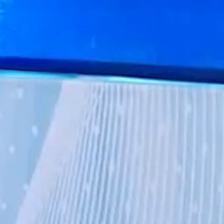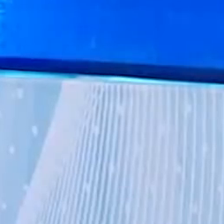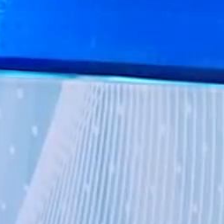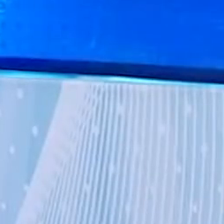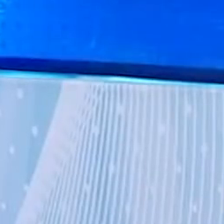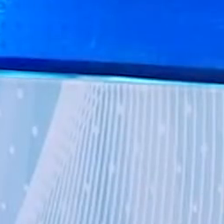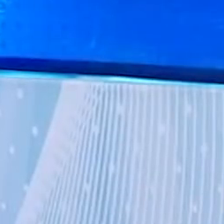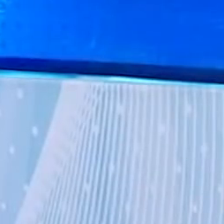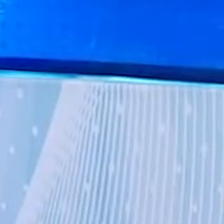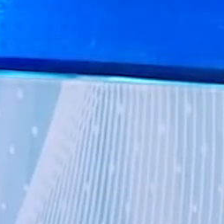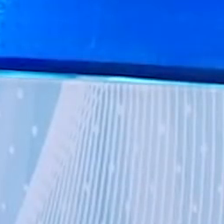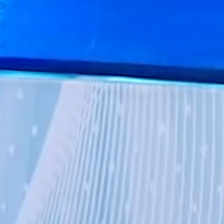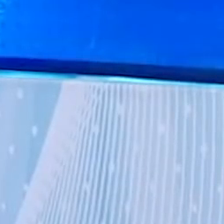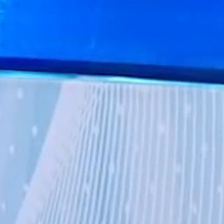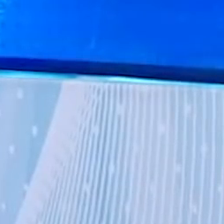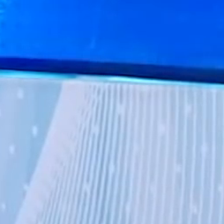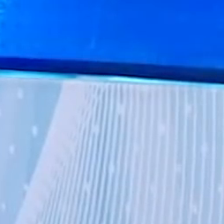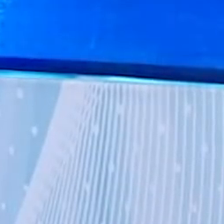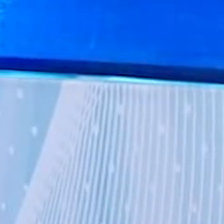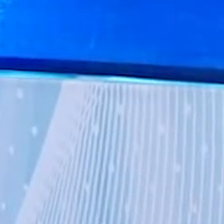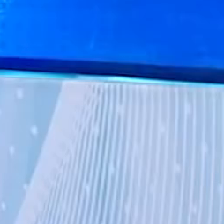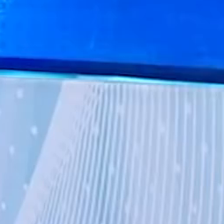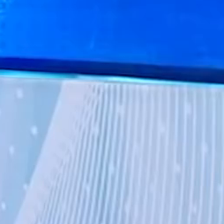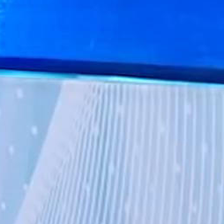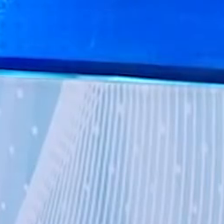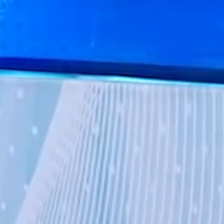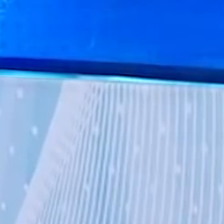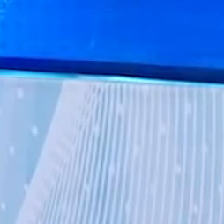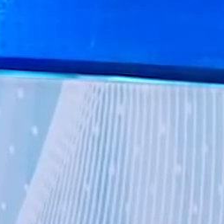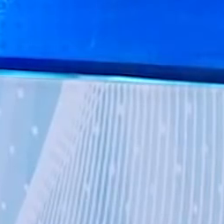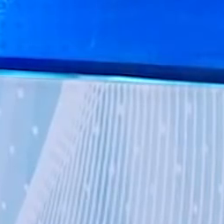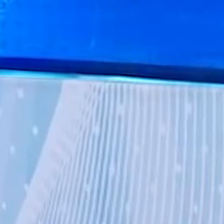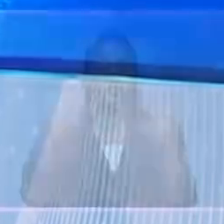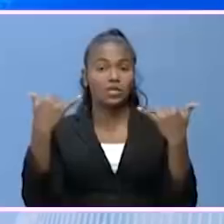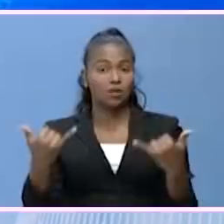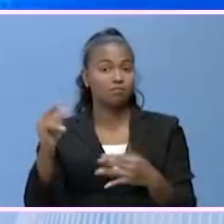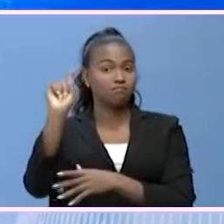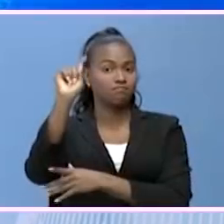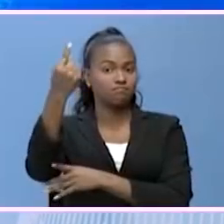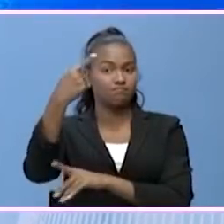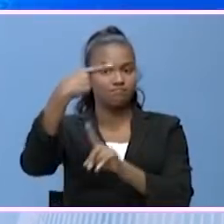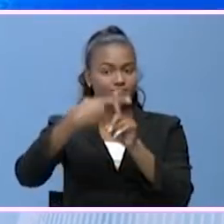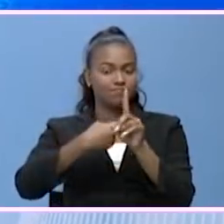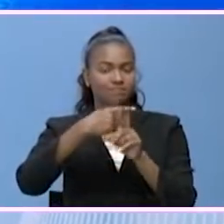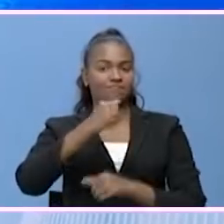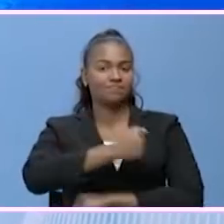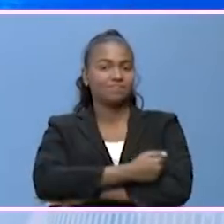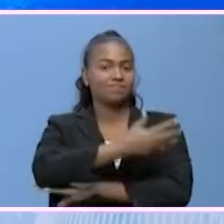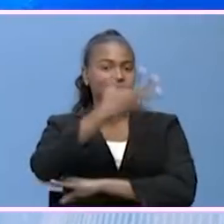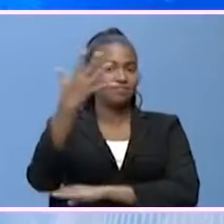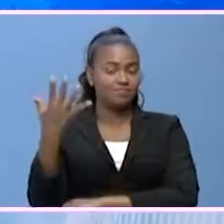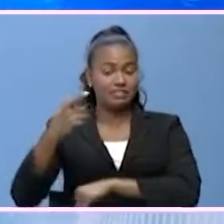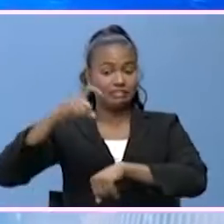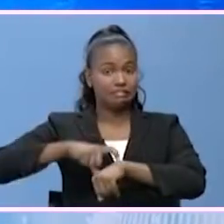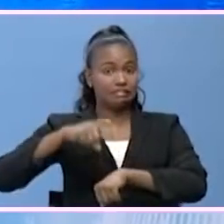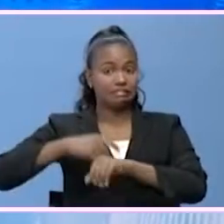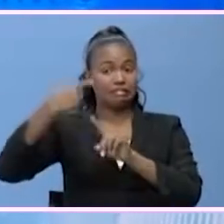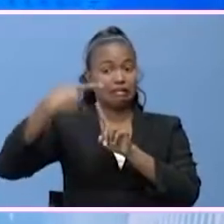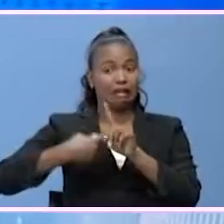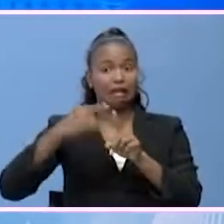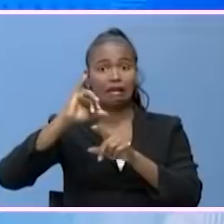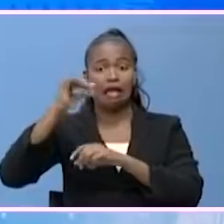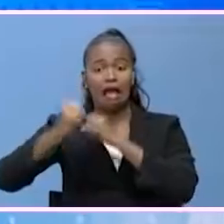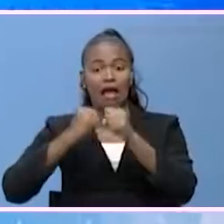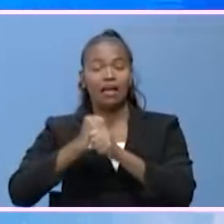¿Qué tal, familia? Bienvenidos sean todos a esta emisión estelar de 4RD Noticias. Es primero de marzo. El tiempo, el mes y el